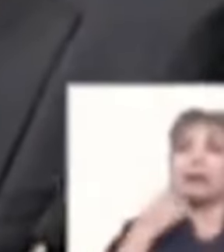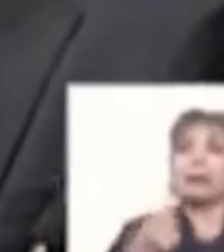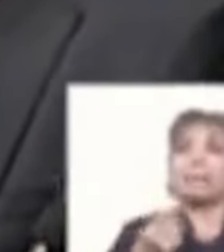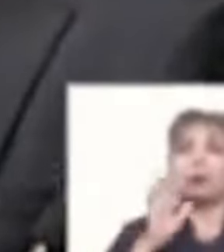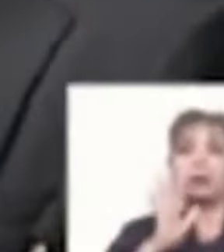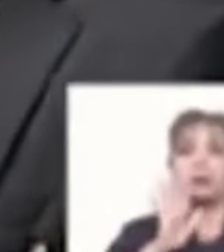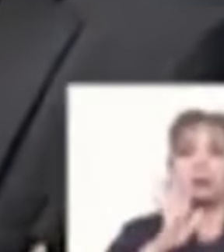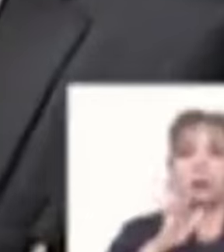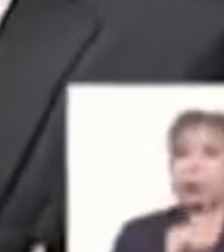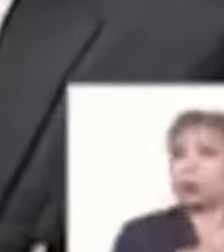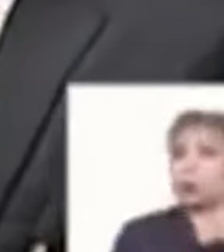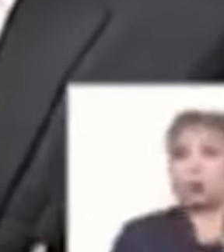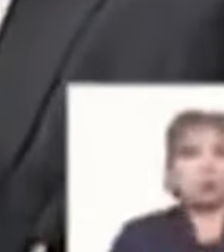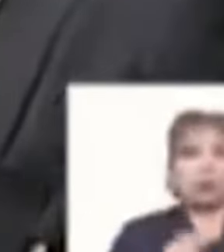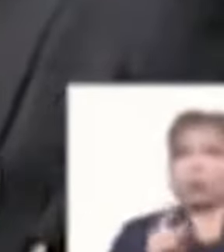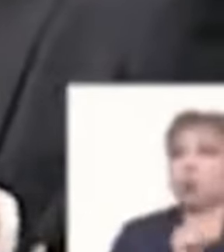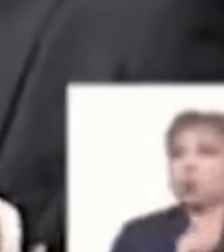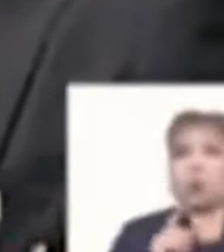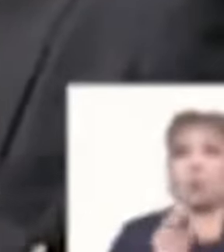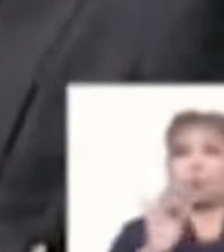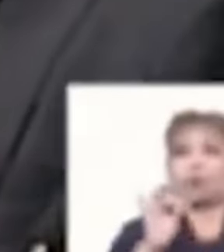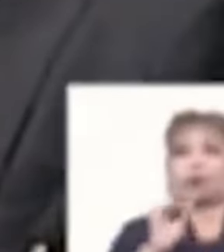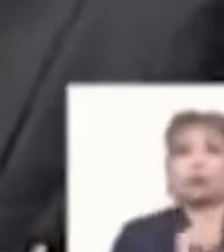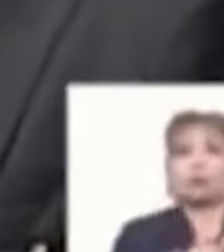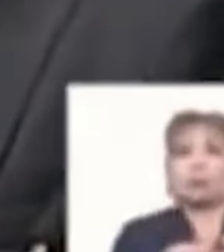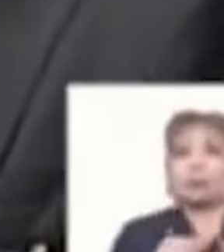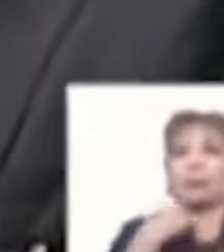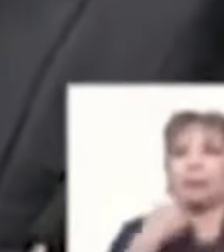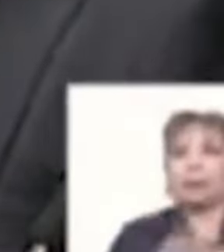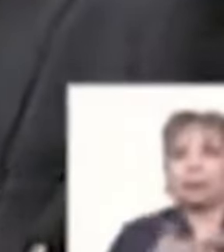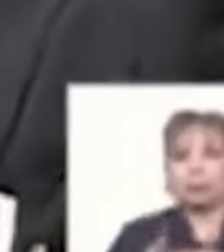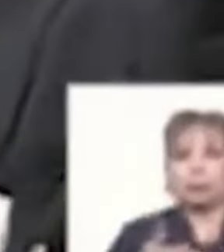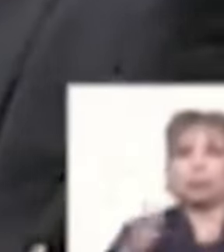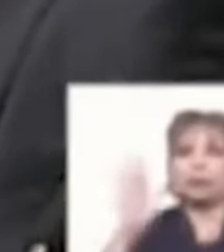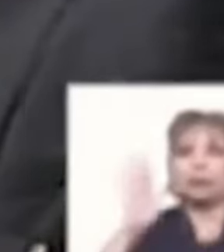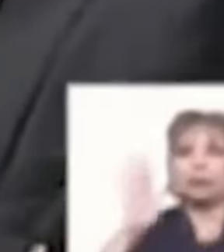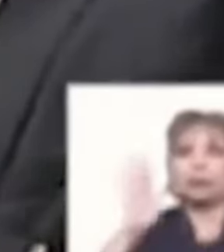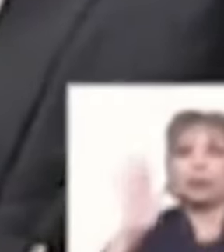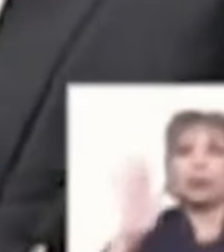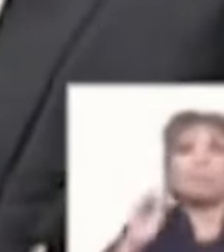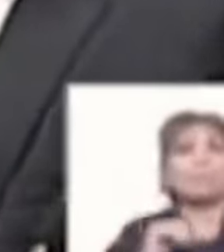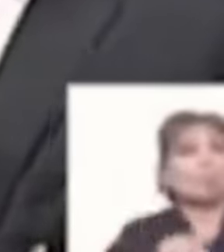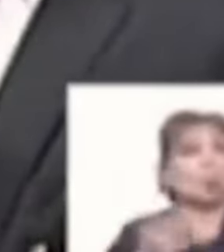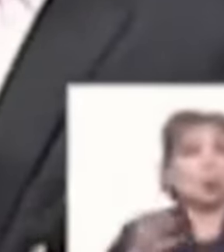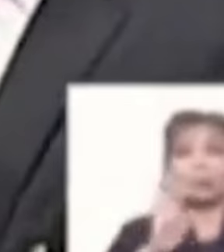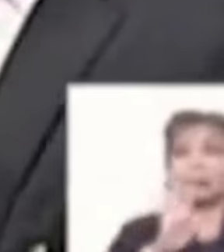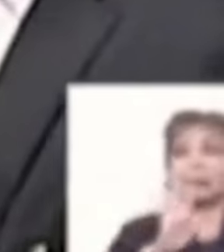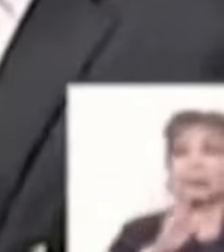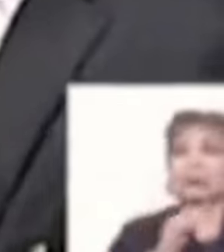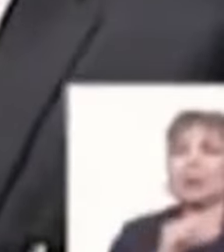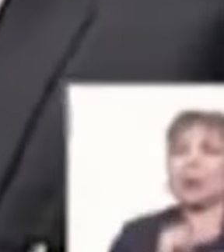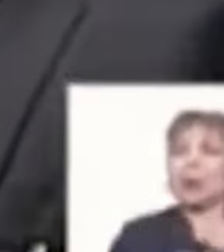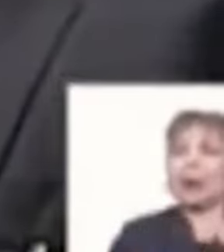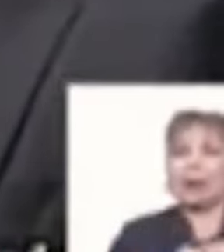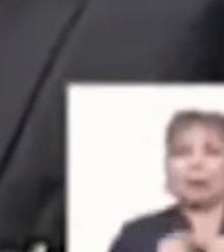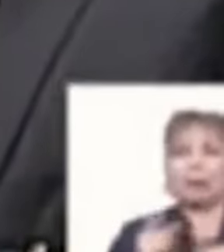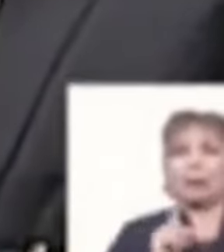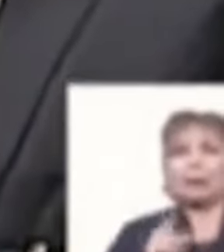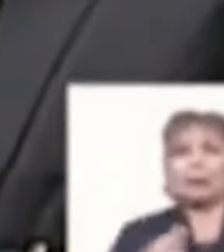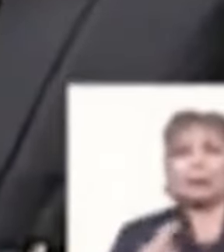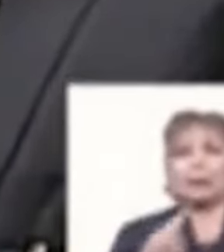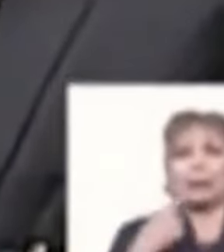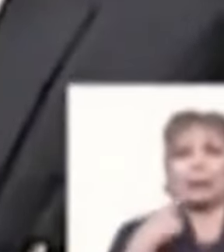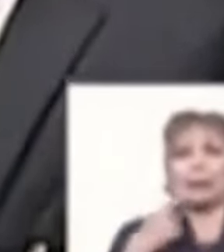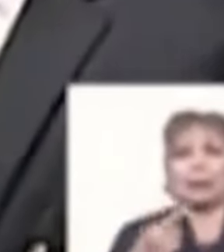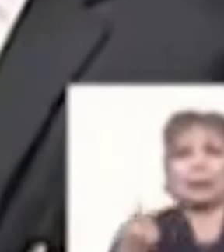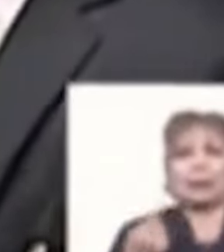5 años y no por 8 meses. Y es por eso que se le tomó juramento por 5 años. Es más, no solamente él tenía esa